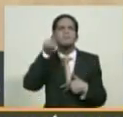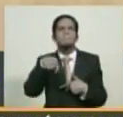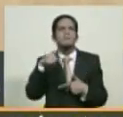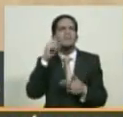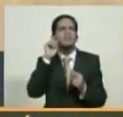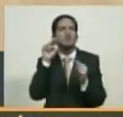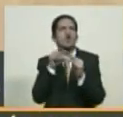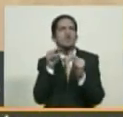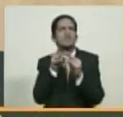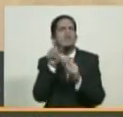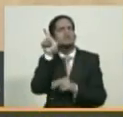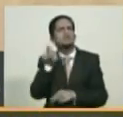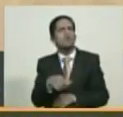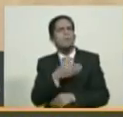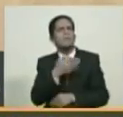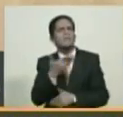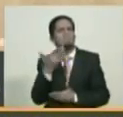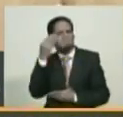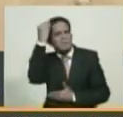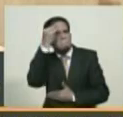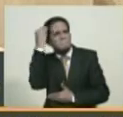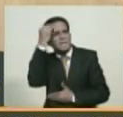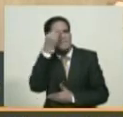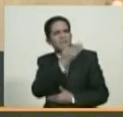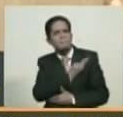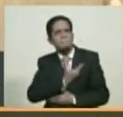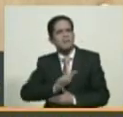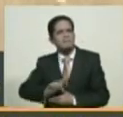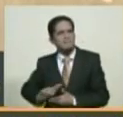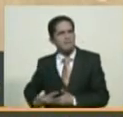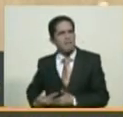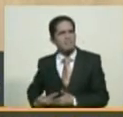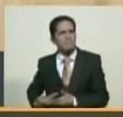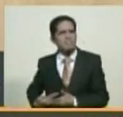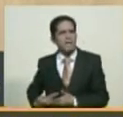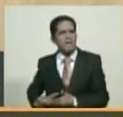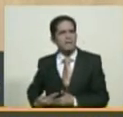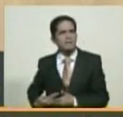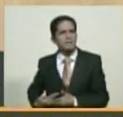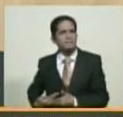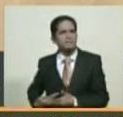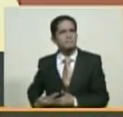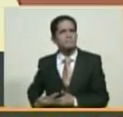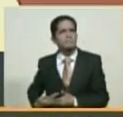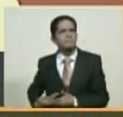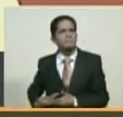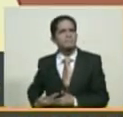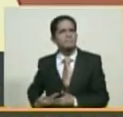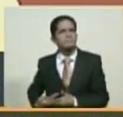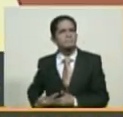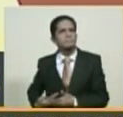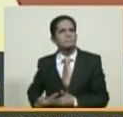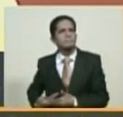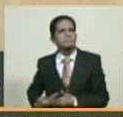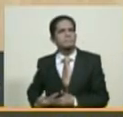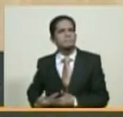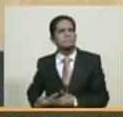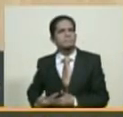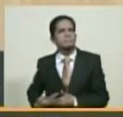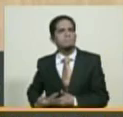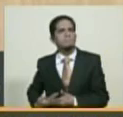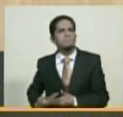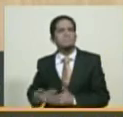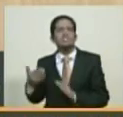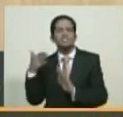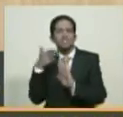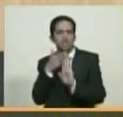Ejecutivo venezolano ante la utilización política inusitada por parte de sectores internacionales